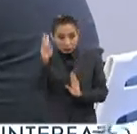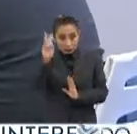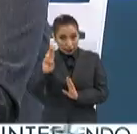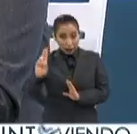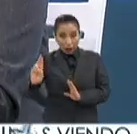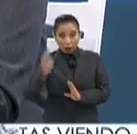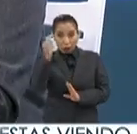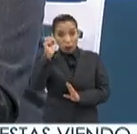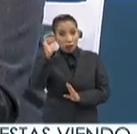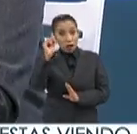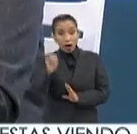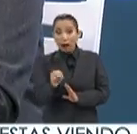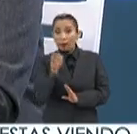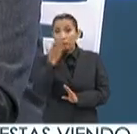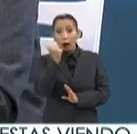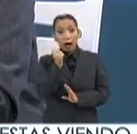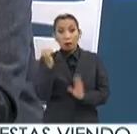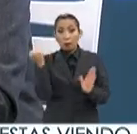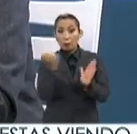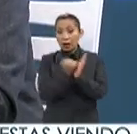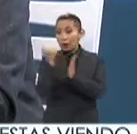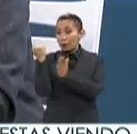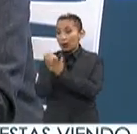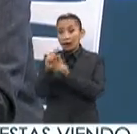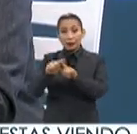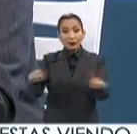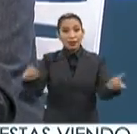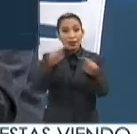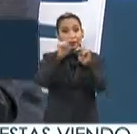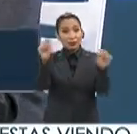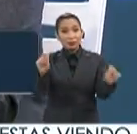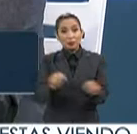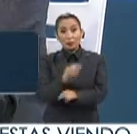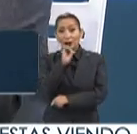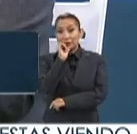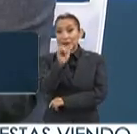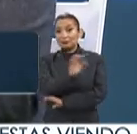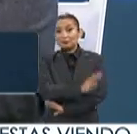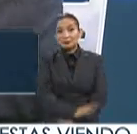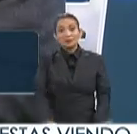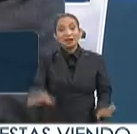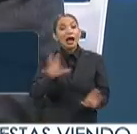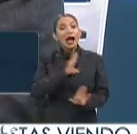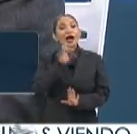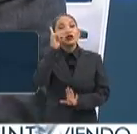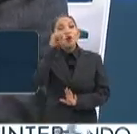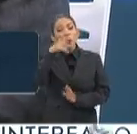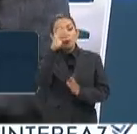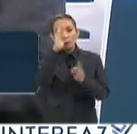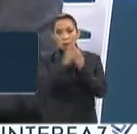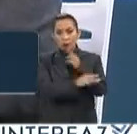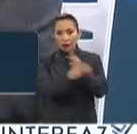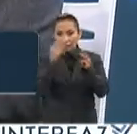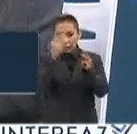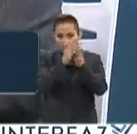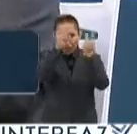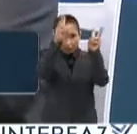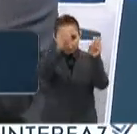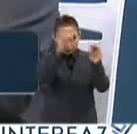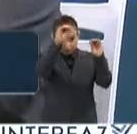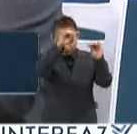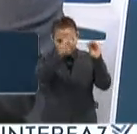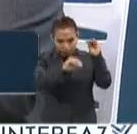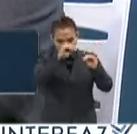UNAM no pone ninguna marca en los títulos, ¿ok? Hay un plan de estudios que está